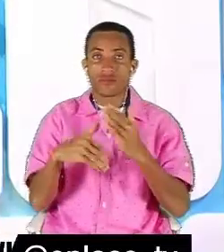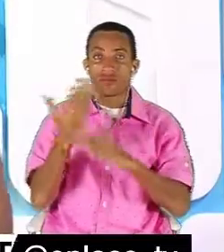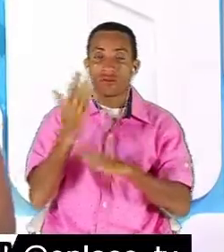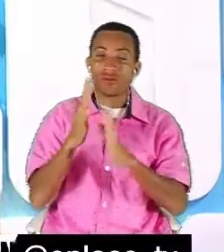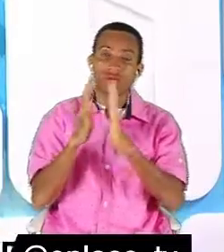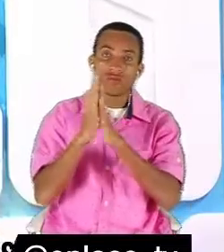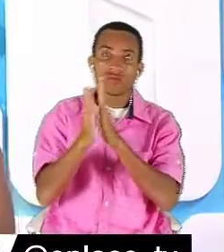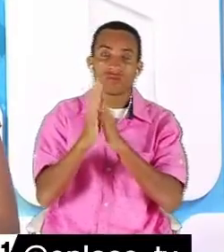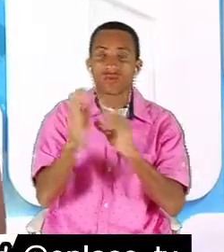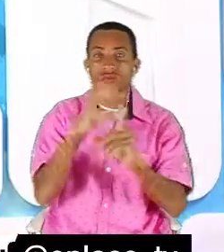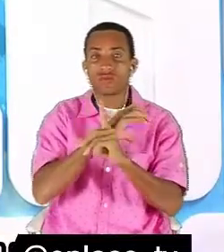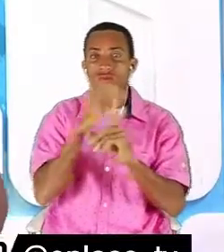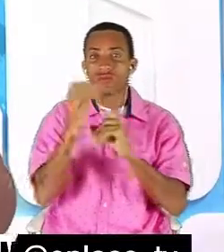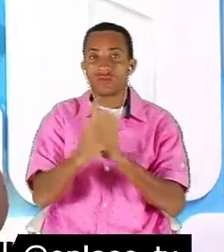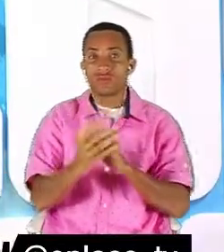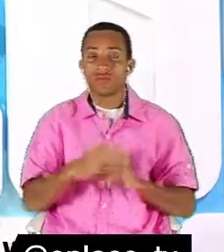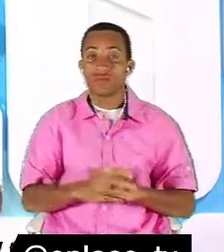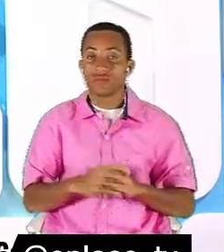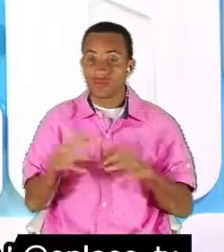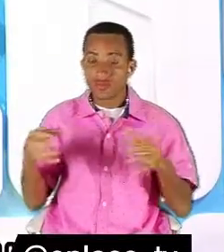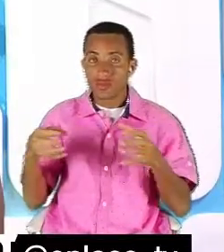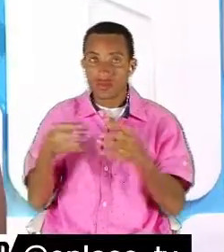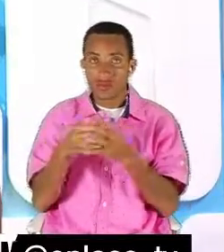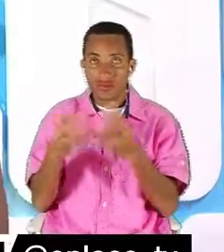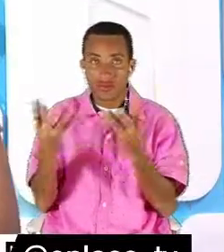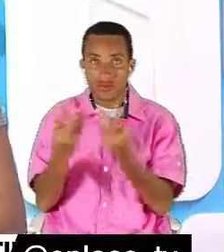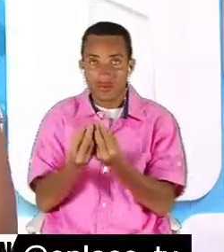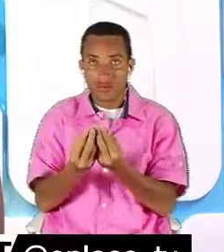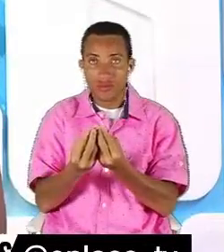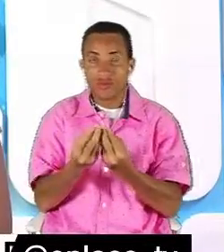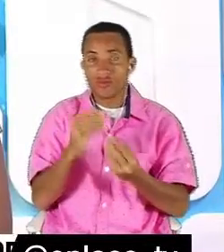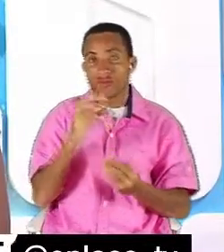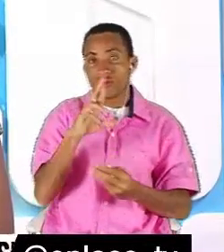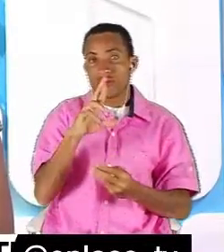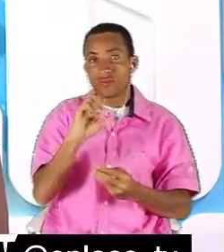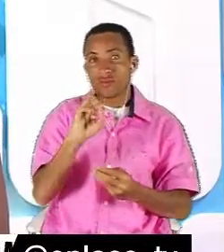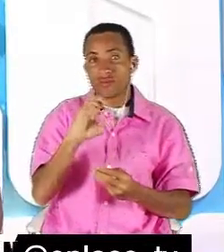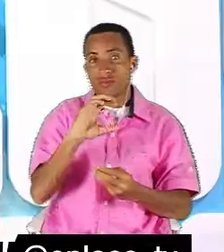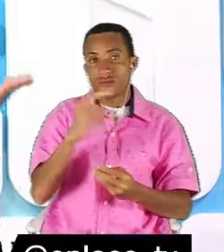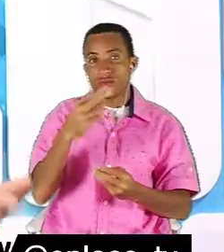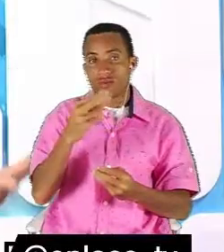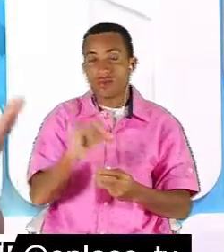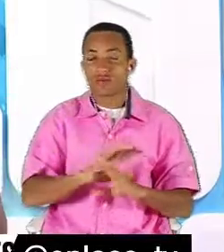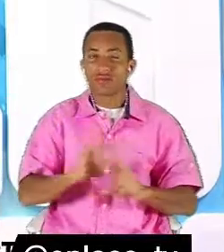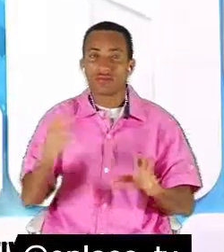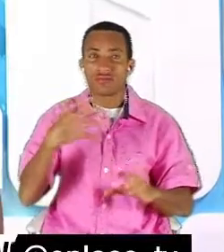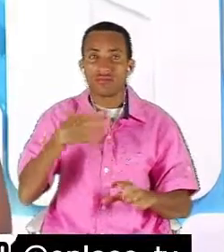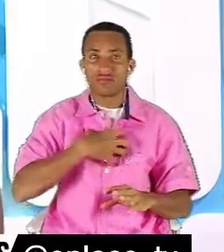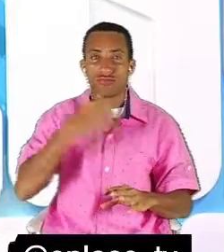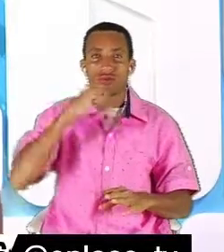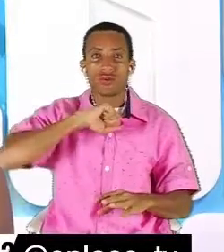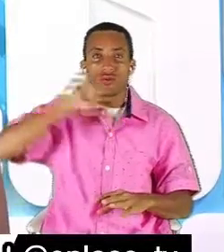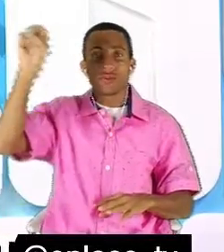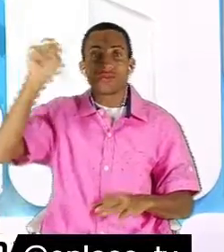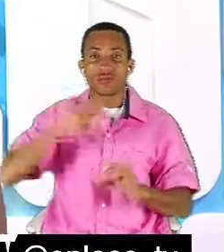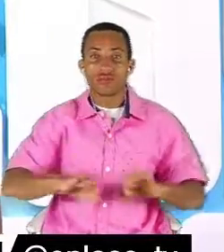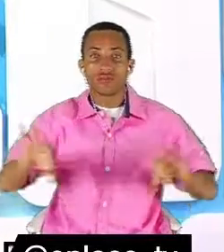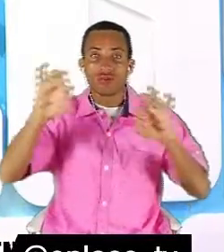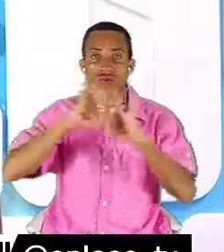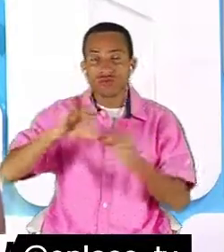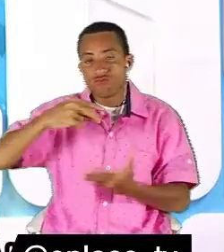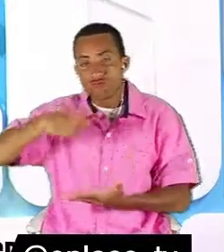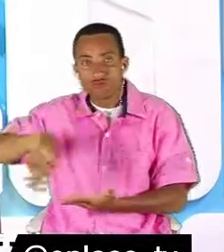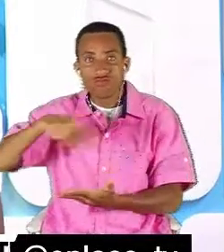información cultural contándoles que el grupo Crazy Rock obtuvo el título de campeón en un importante festival de danza